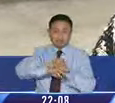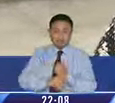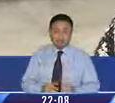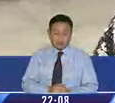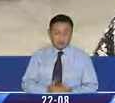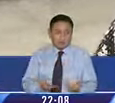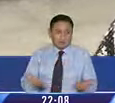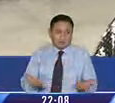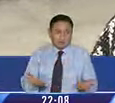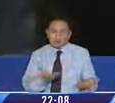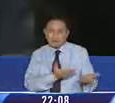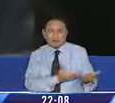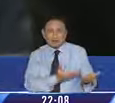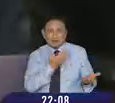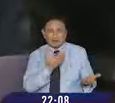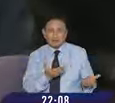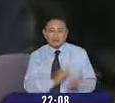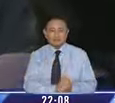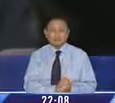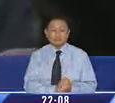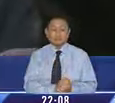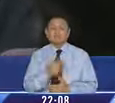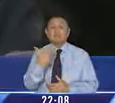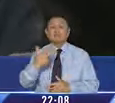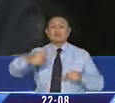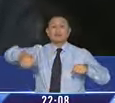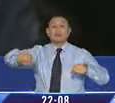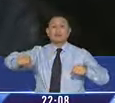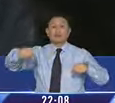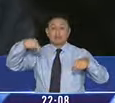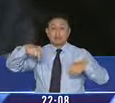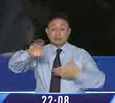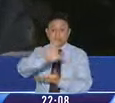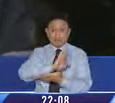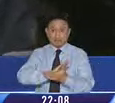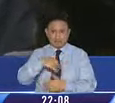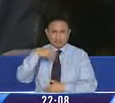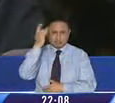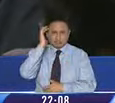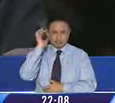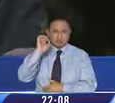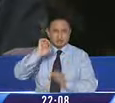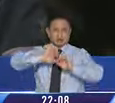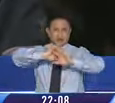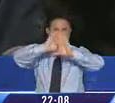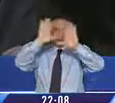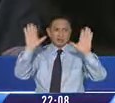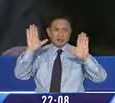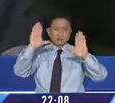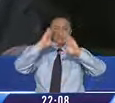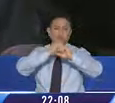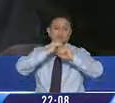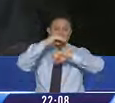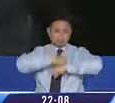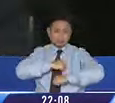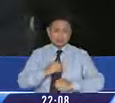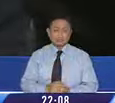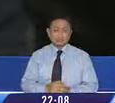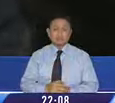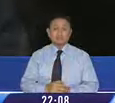pues no puede ser esto. Y hay como tres motos que ya tienen el barrio así. O salen en la mañana, salen a mediodía y en la noche. Y